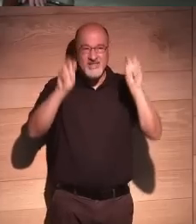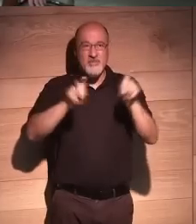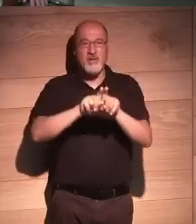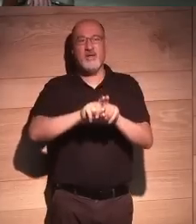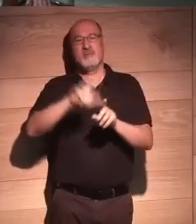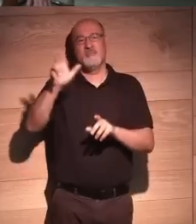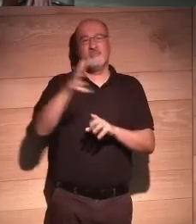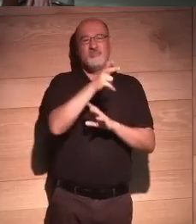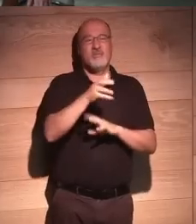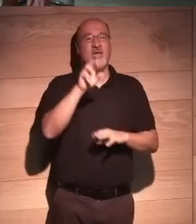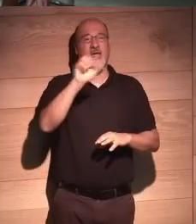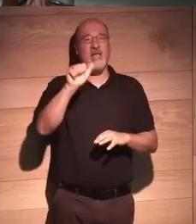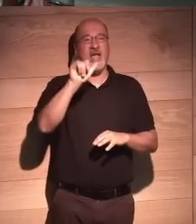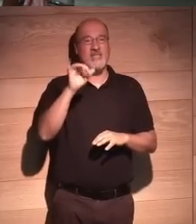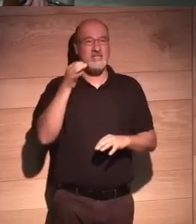realities.